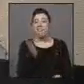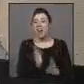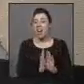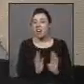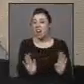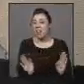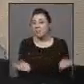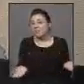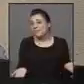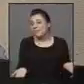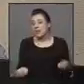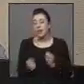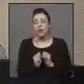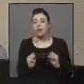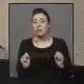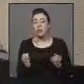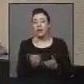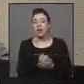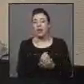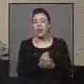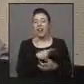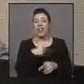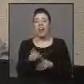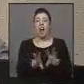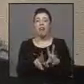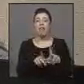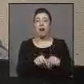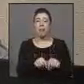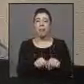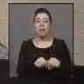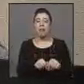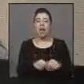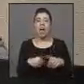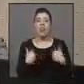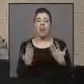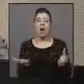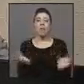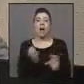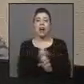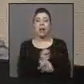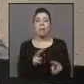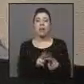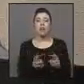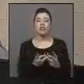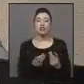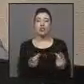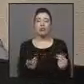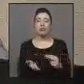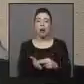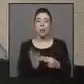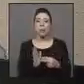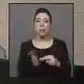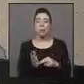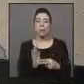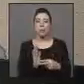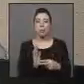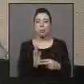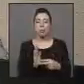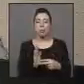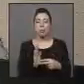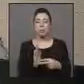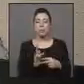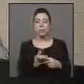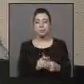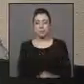nada, entonces, ¿cómo podemos esperar que estas familias tengan una pronta solución a su problema? Por lo